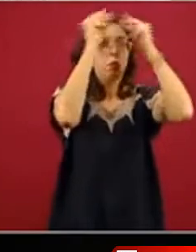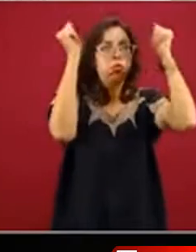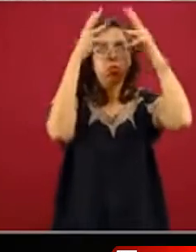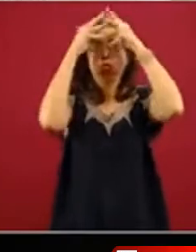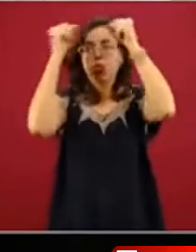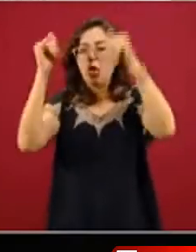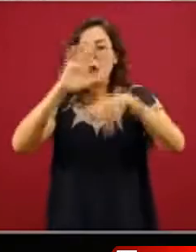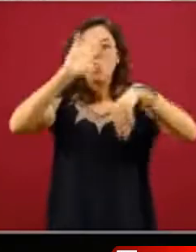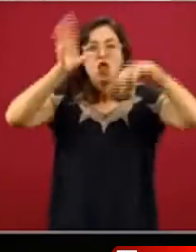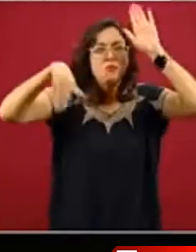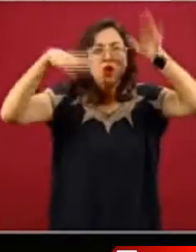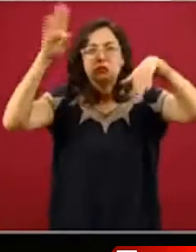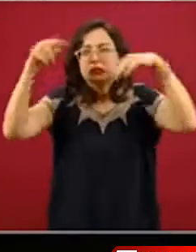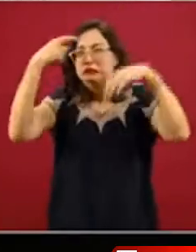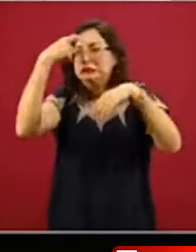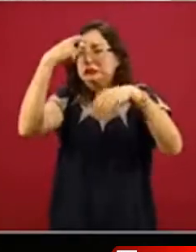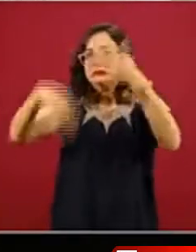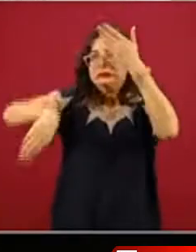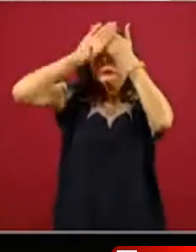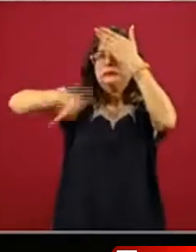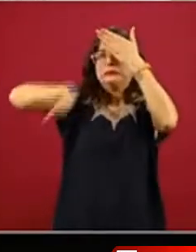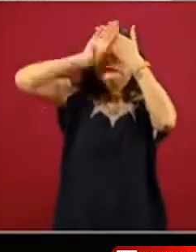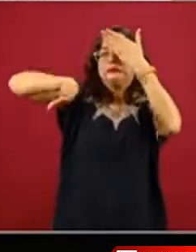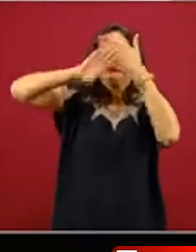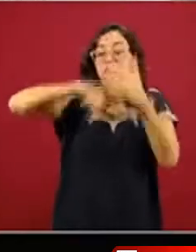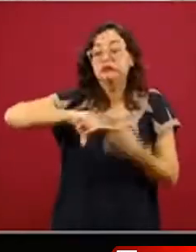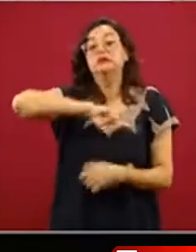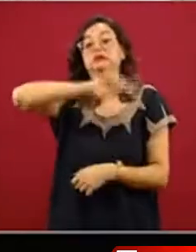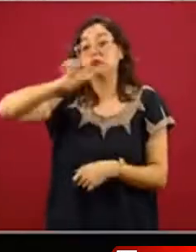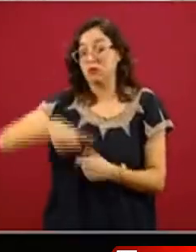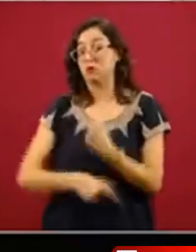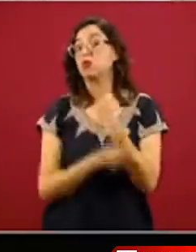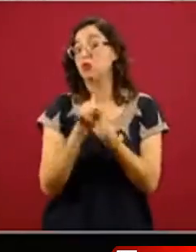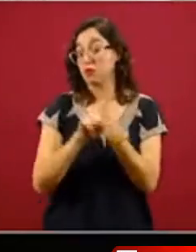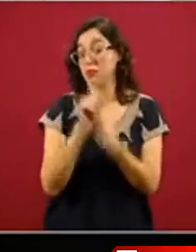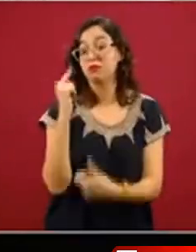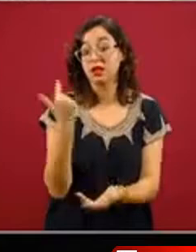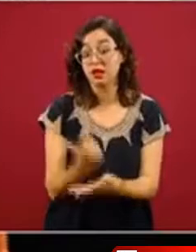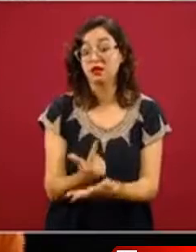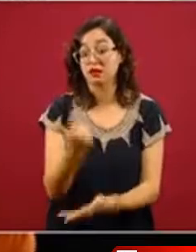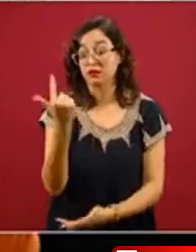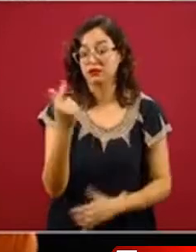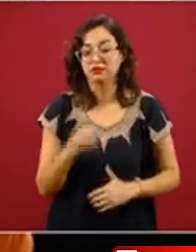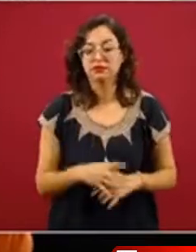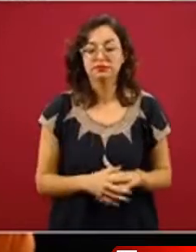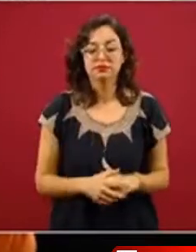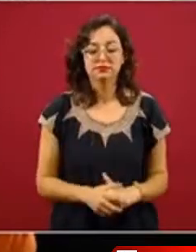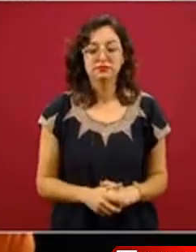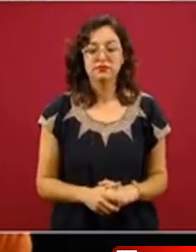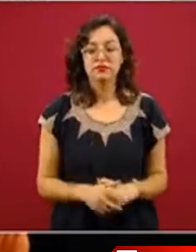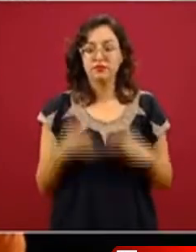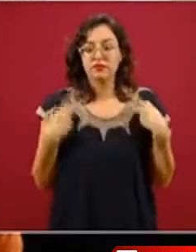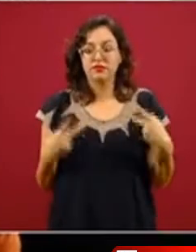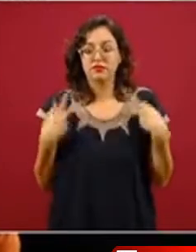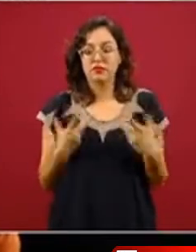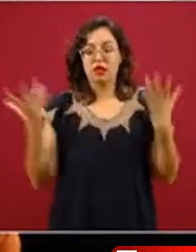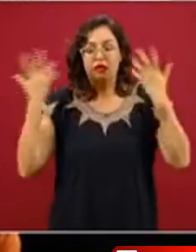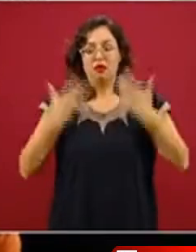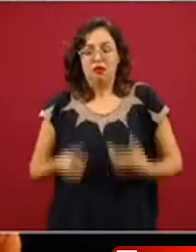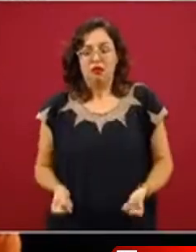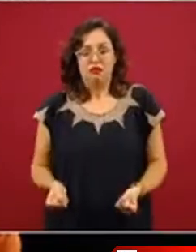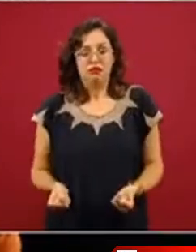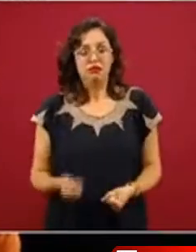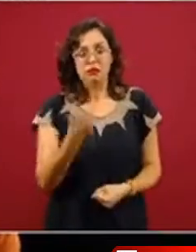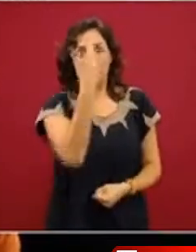otro tipo de consecuencias. Y la población pues está desinformada y